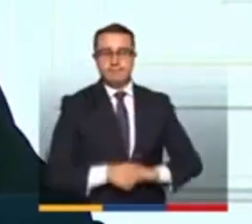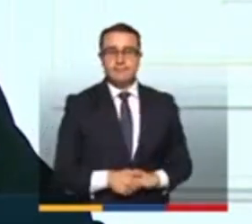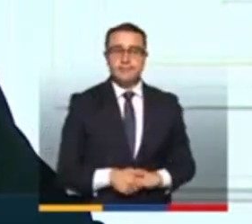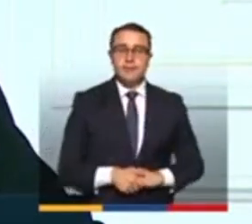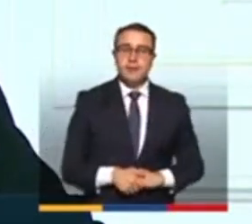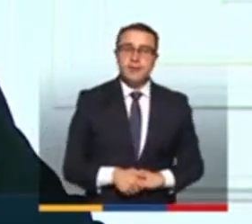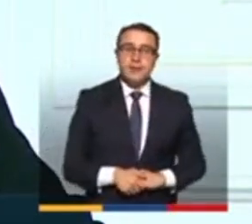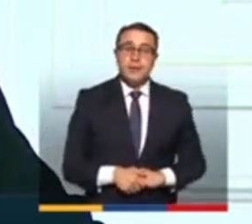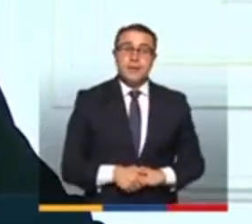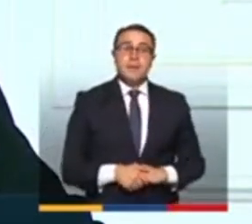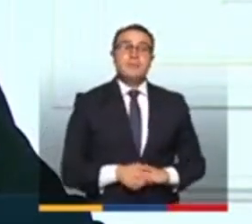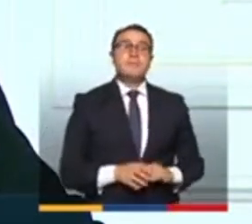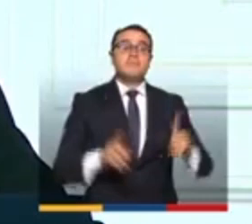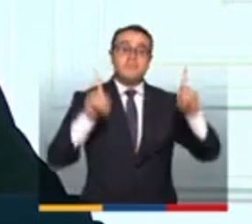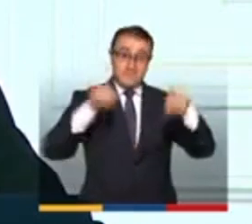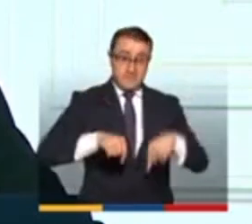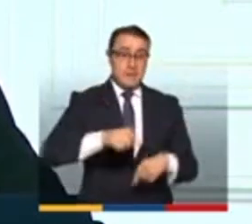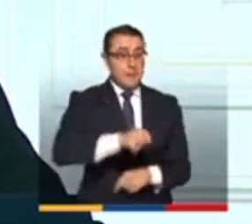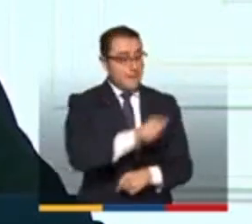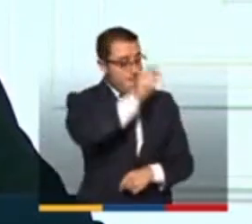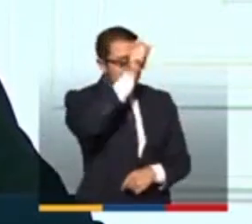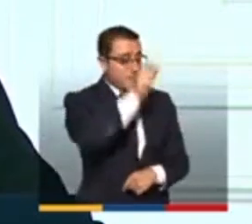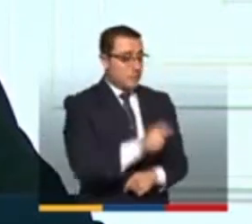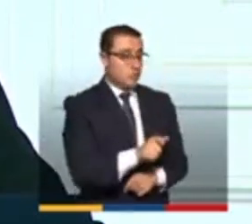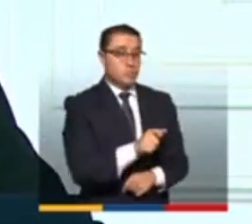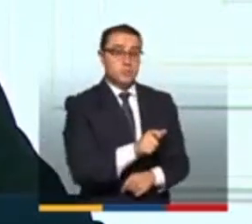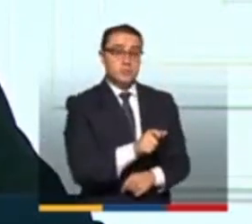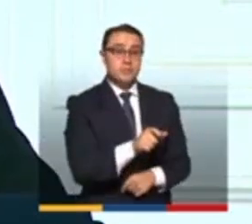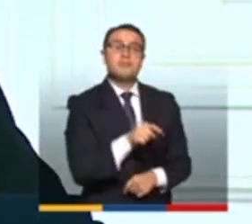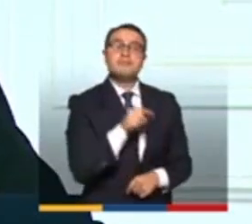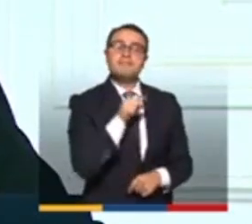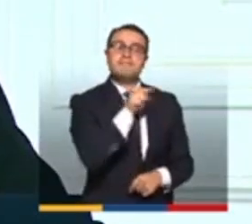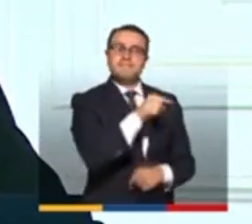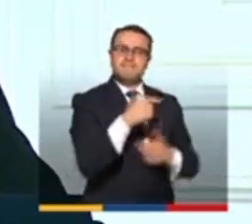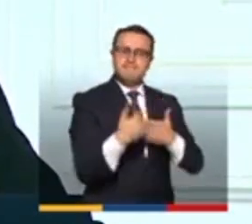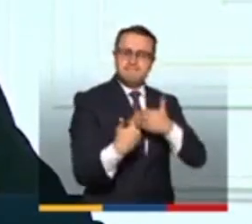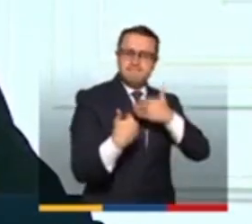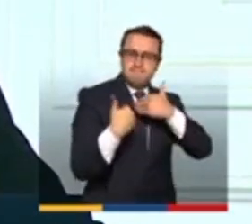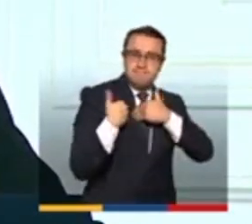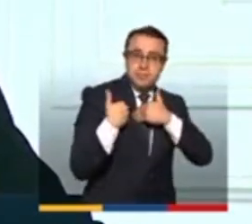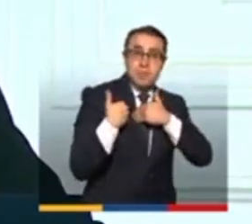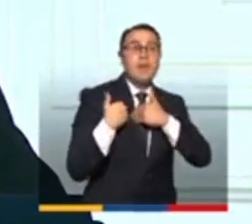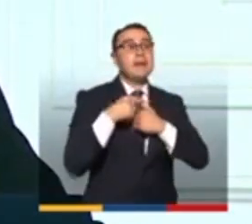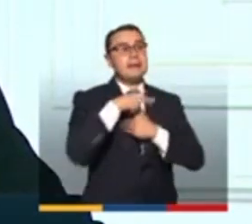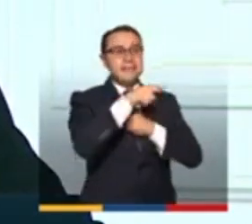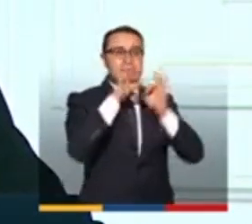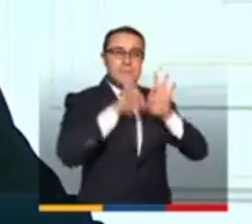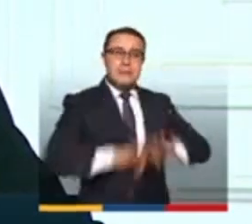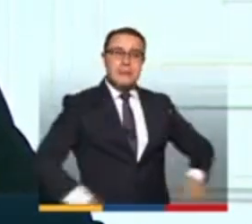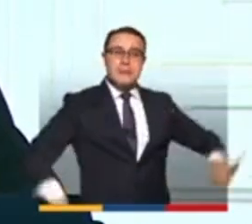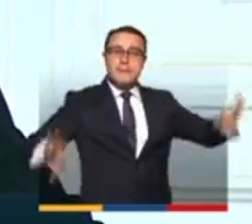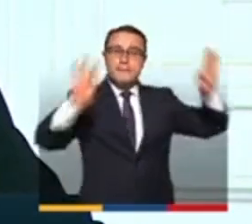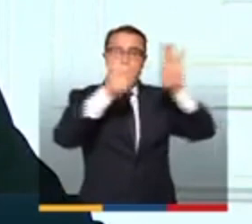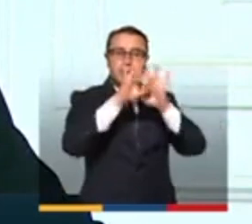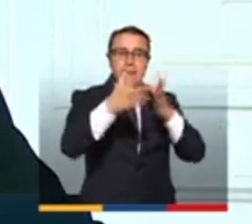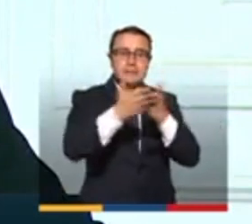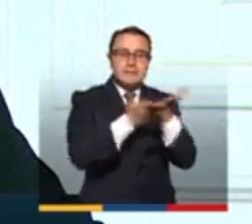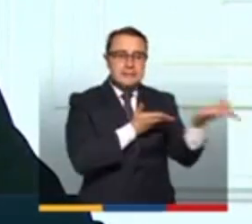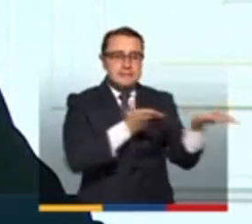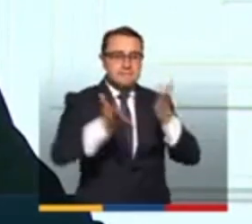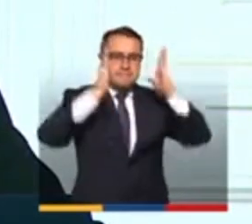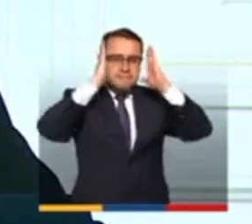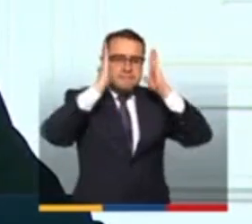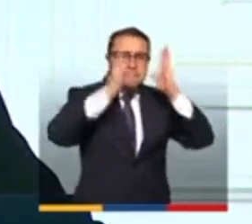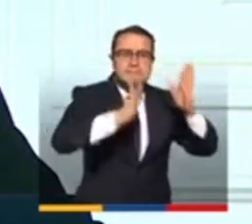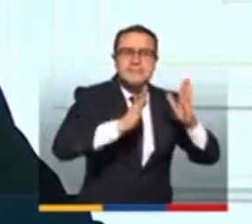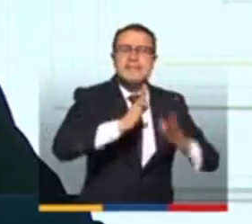la persona rectora, el objeto y el sujeto fundamental del servicio público